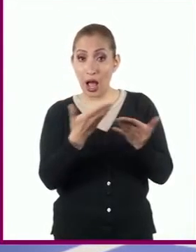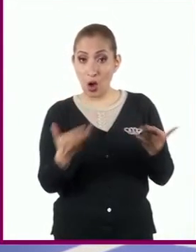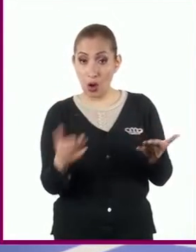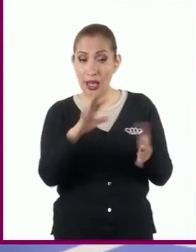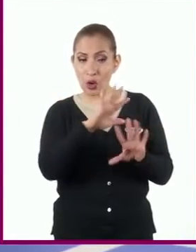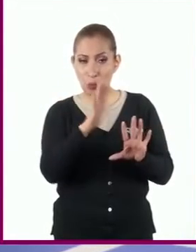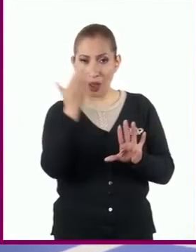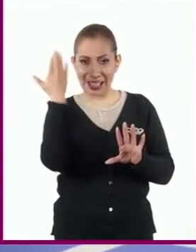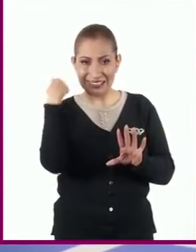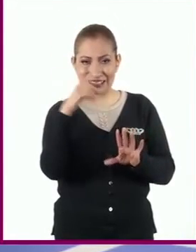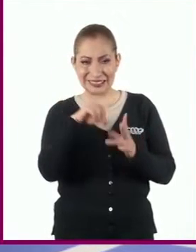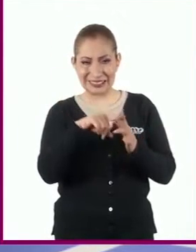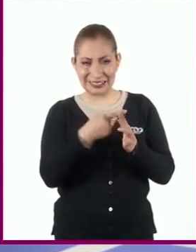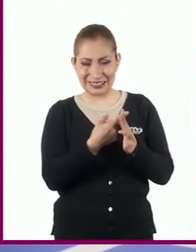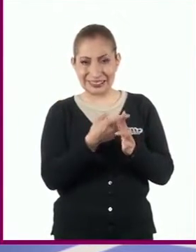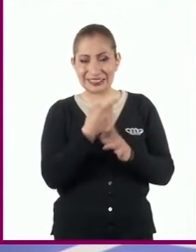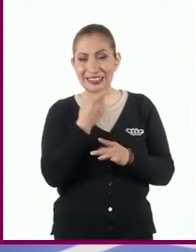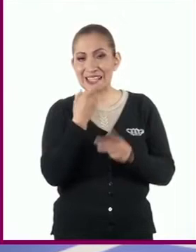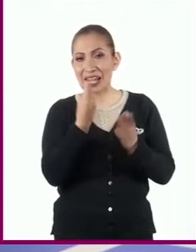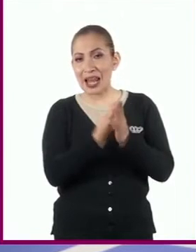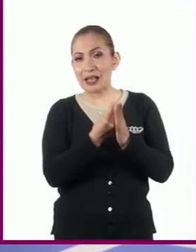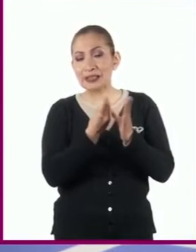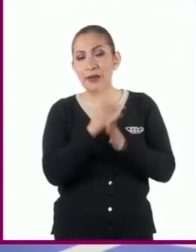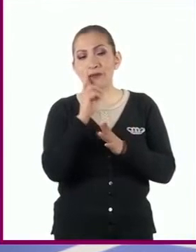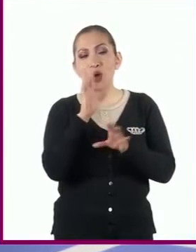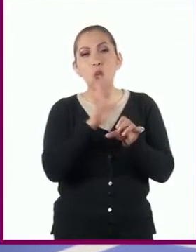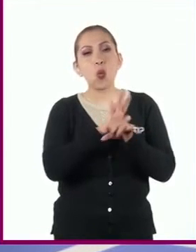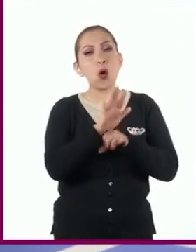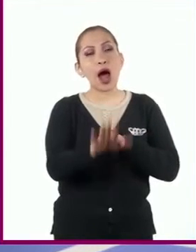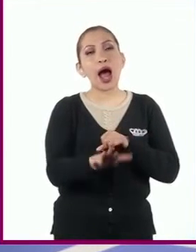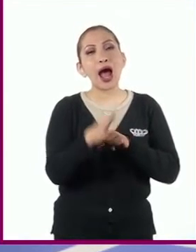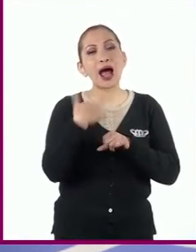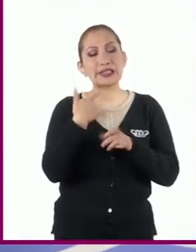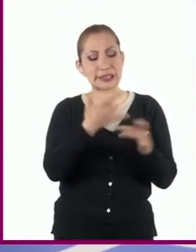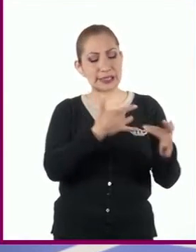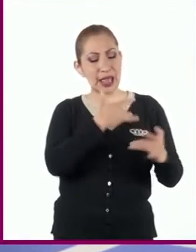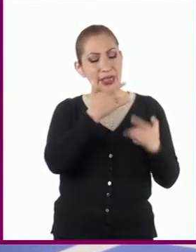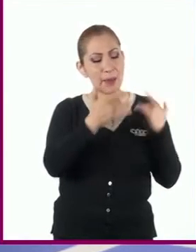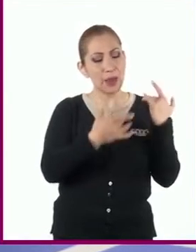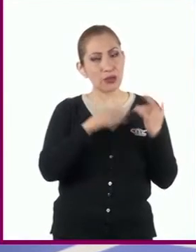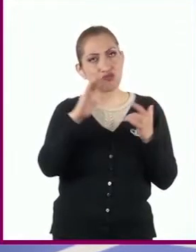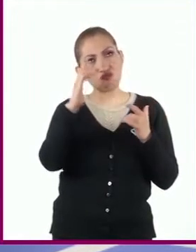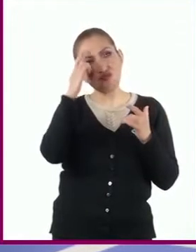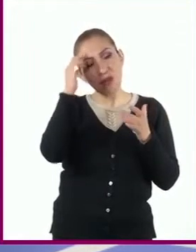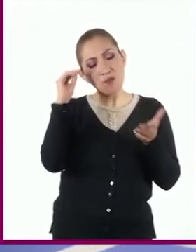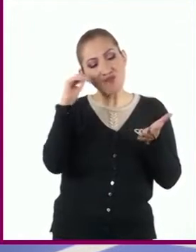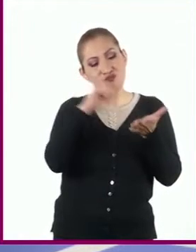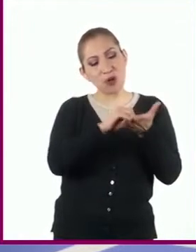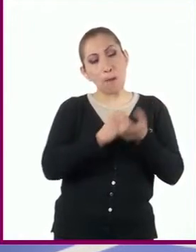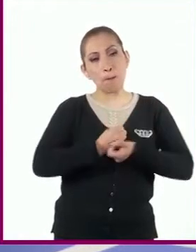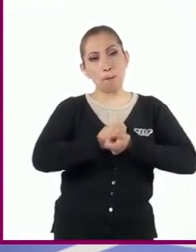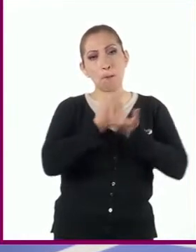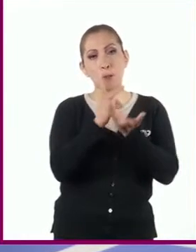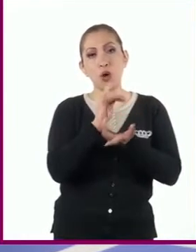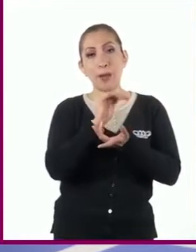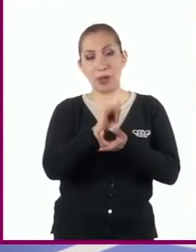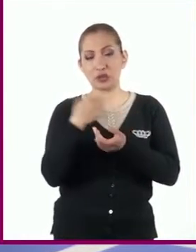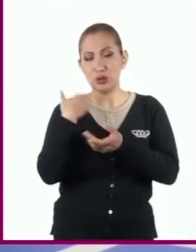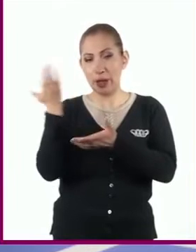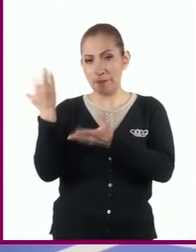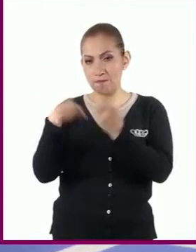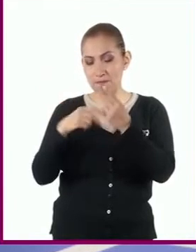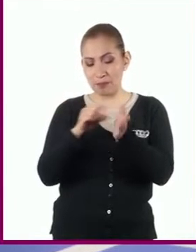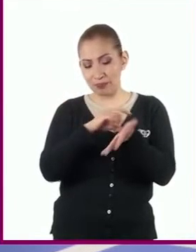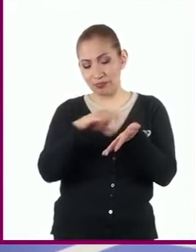y como lo anuncié al inicio de la sesión, veremos cuáles son los sentimientos que evocan los poemas. Para eso traje unos